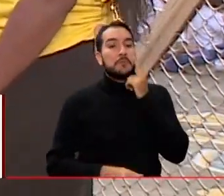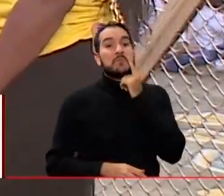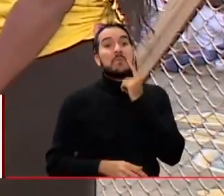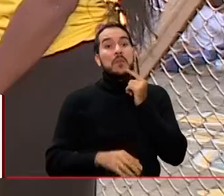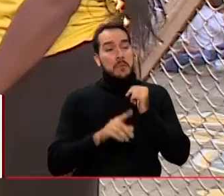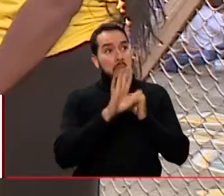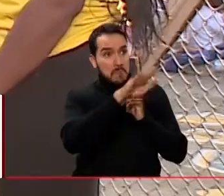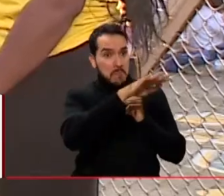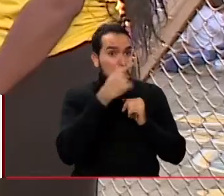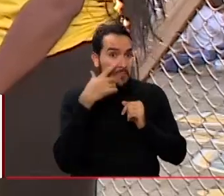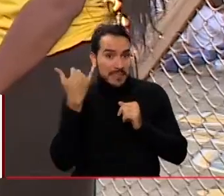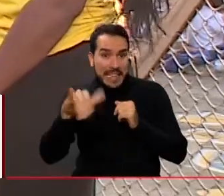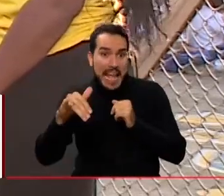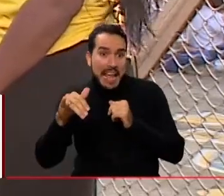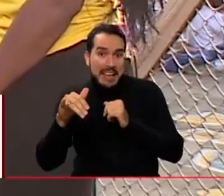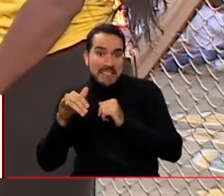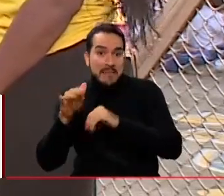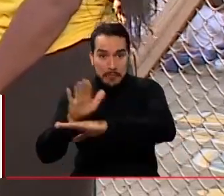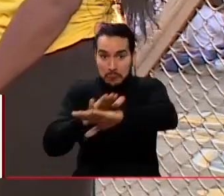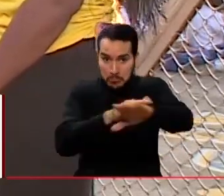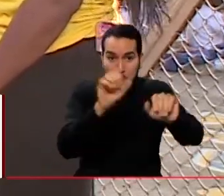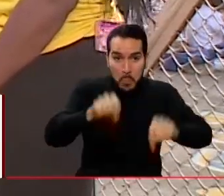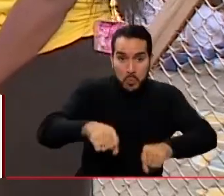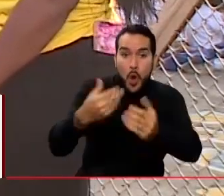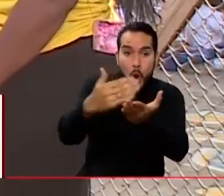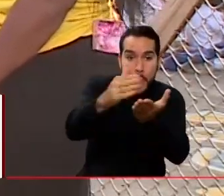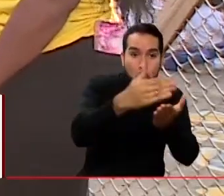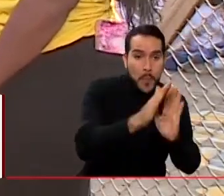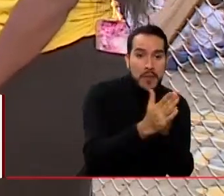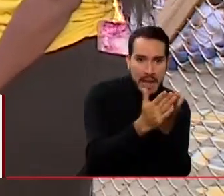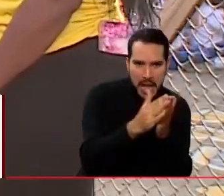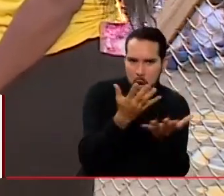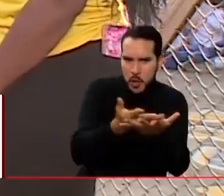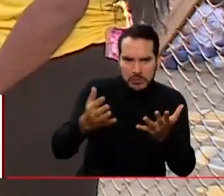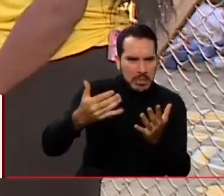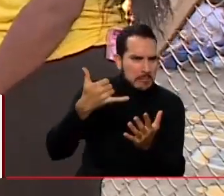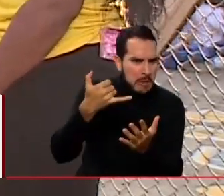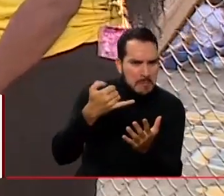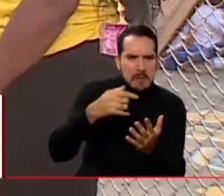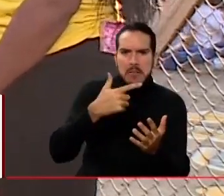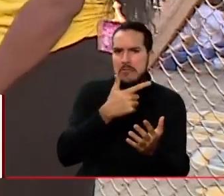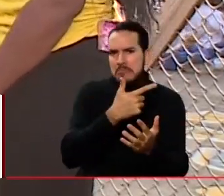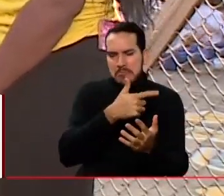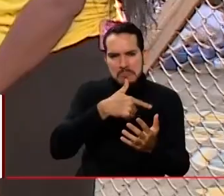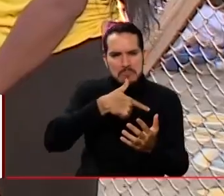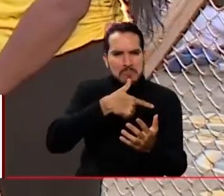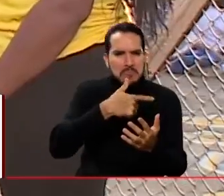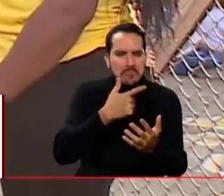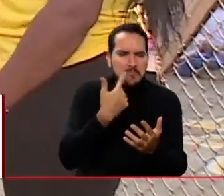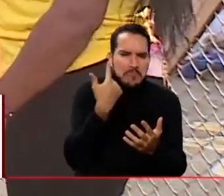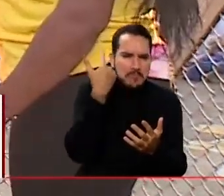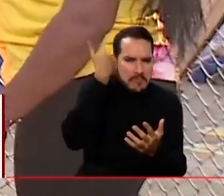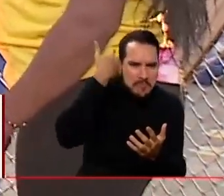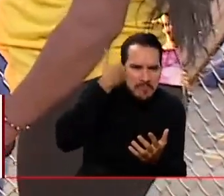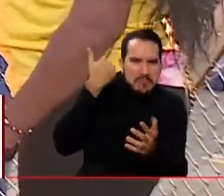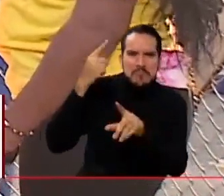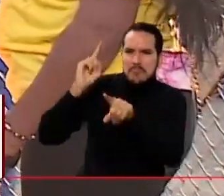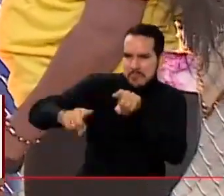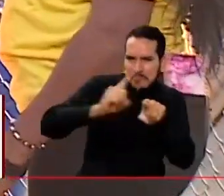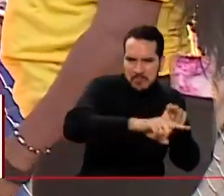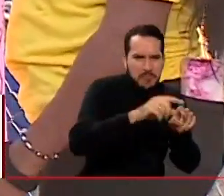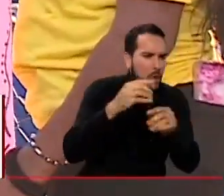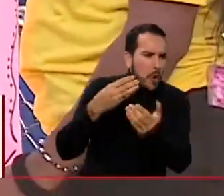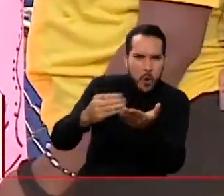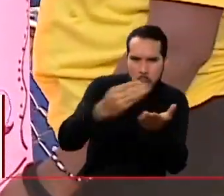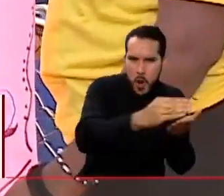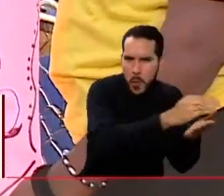iniciaron clase, pero hasta el momento, pero luego les detuvieron y ahora están en sus casas. ¿Cómo están haciendo entonces? Pues estamos pasando dificultades porque